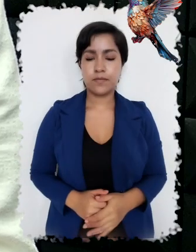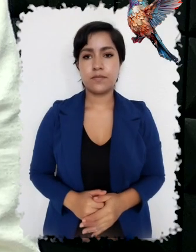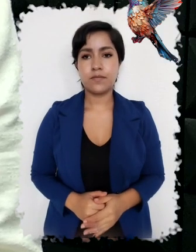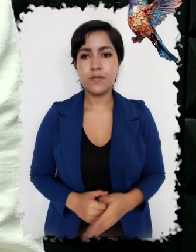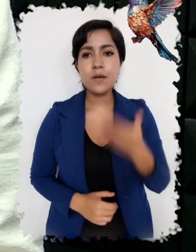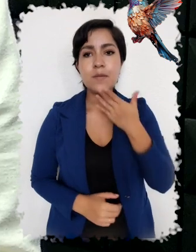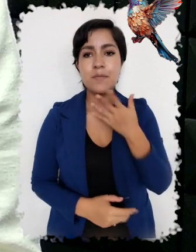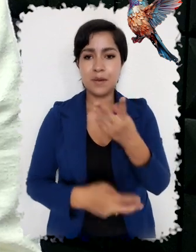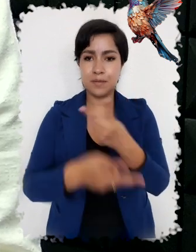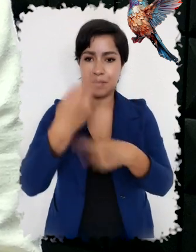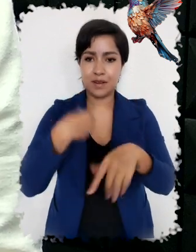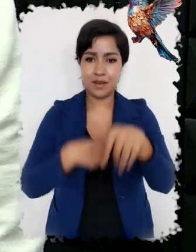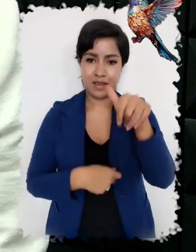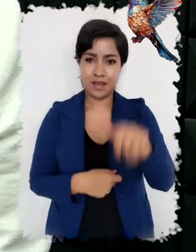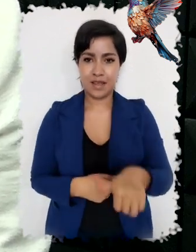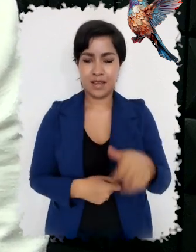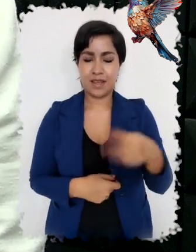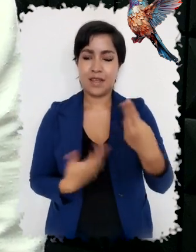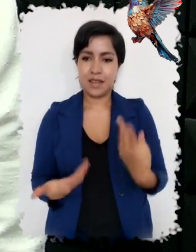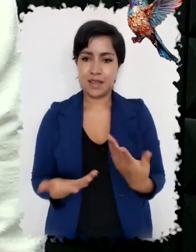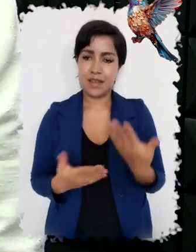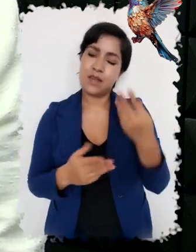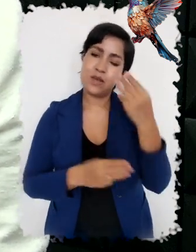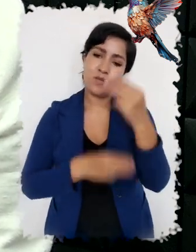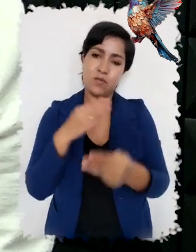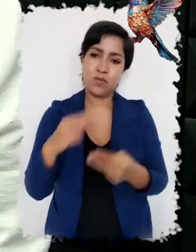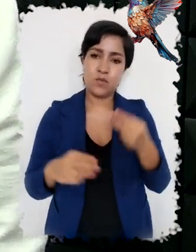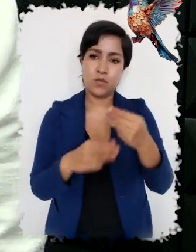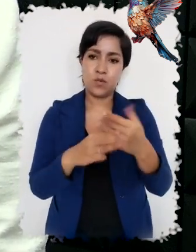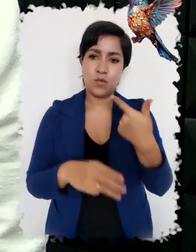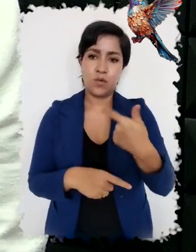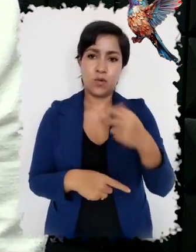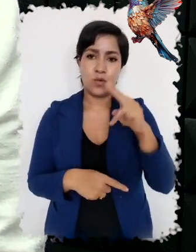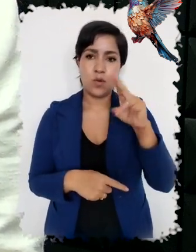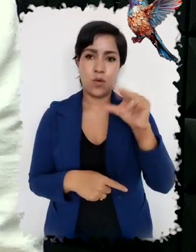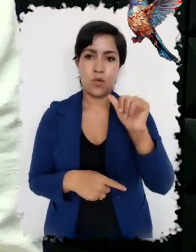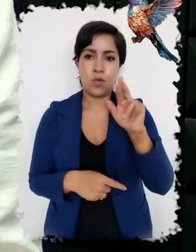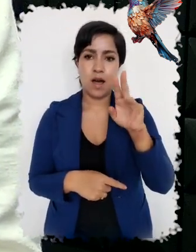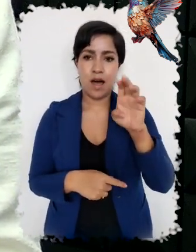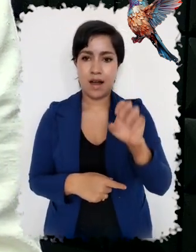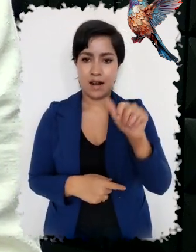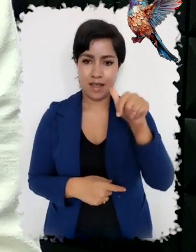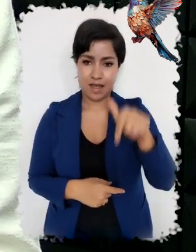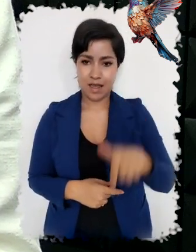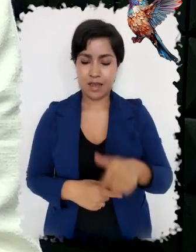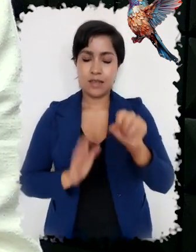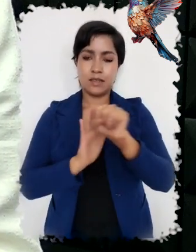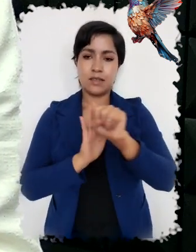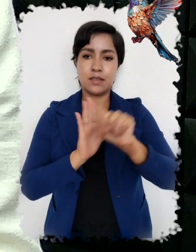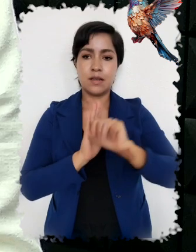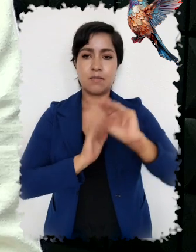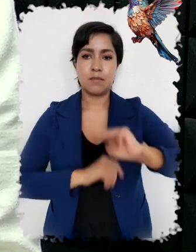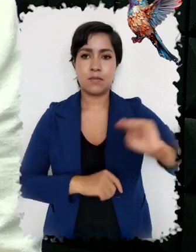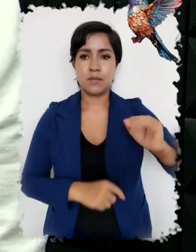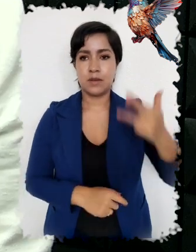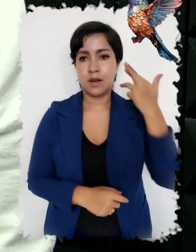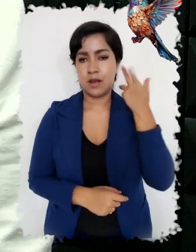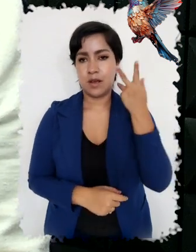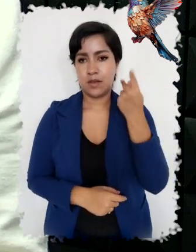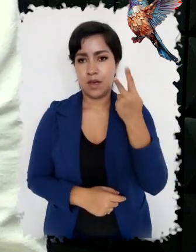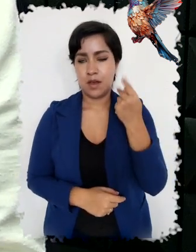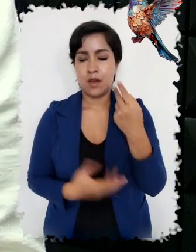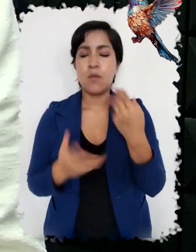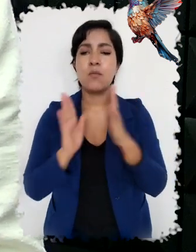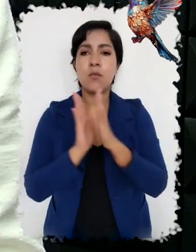Canal bienvenida Karen al mundo deare en sistema Michoacana de radio y televisión